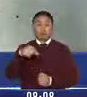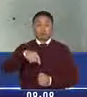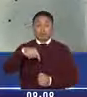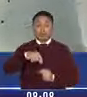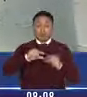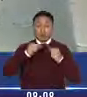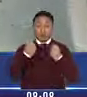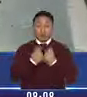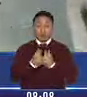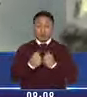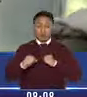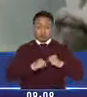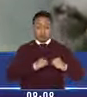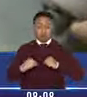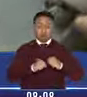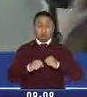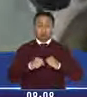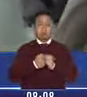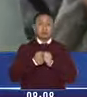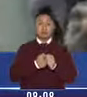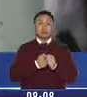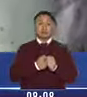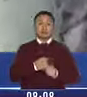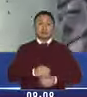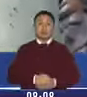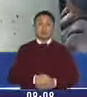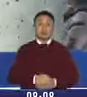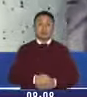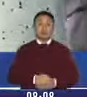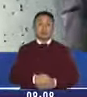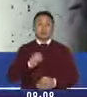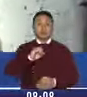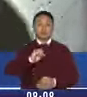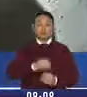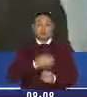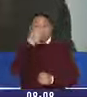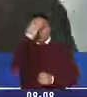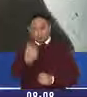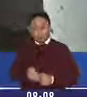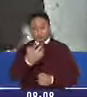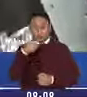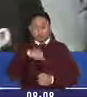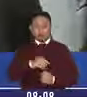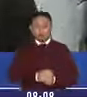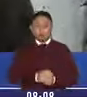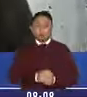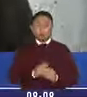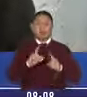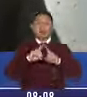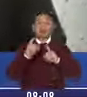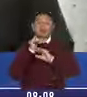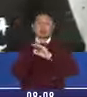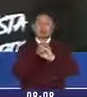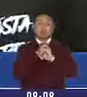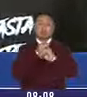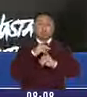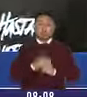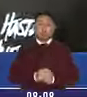estaban operando en el transporte municipal. Buenos días con todos y todos, y justamente es un operativo interinstitucional conjunto